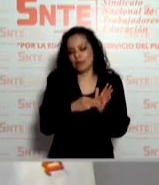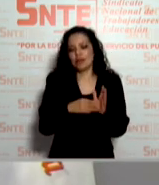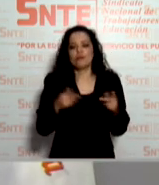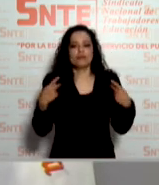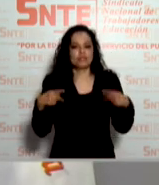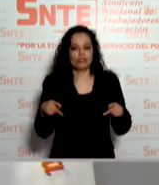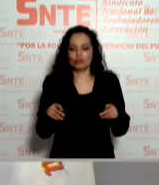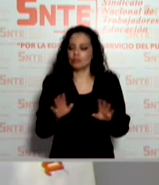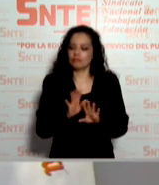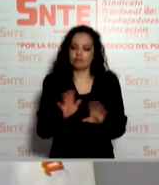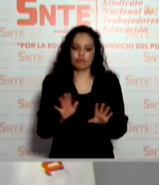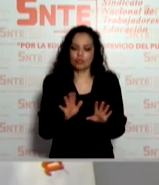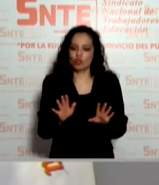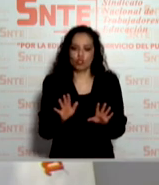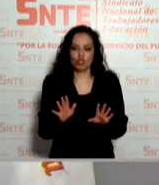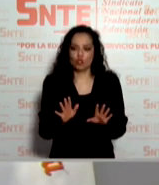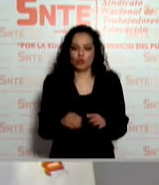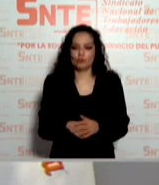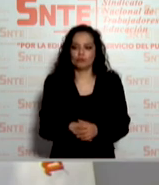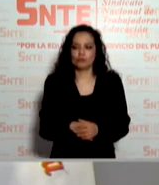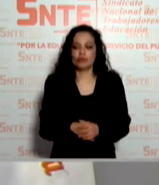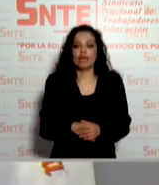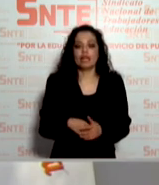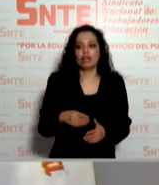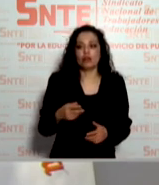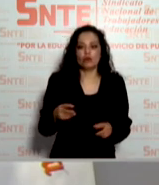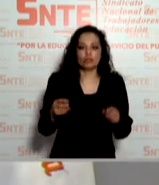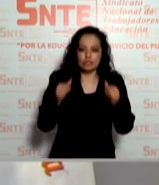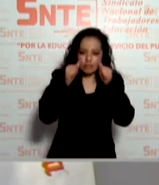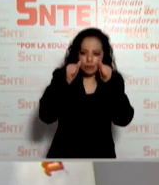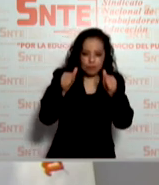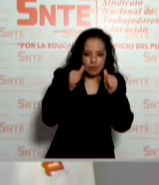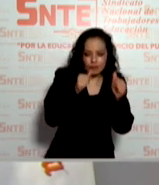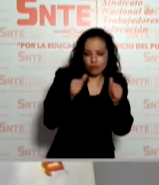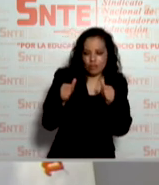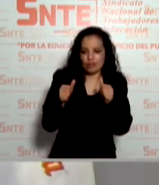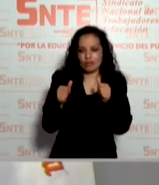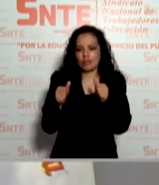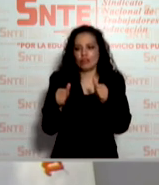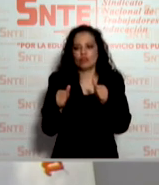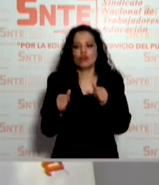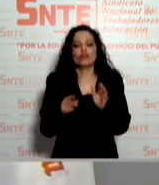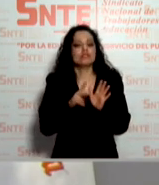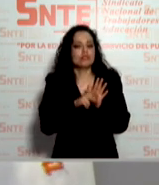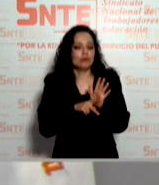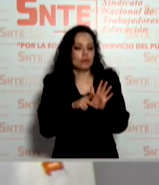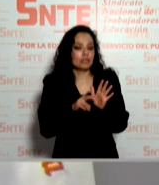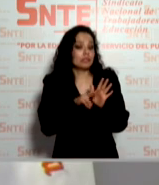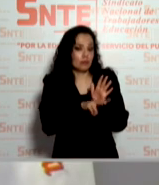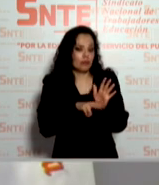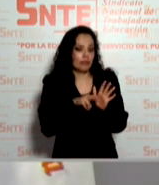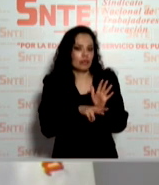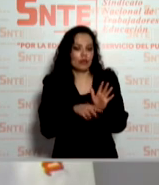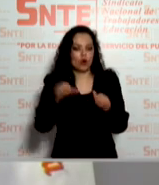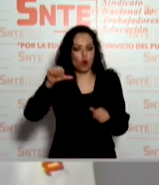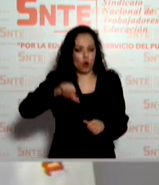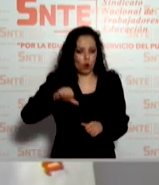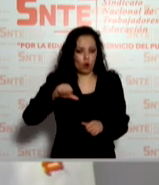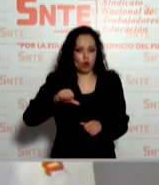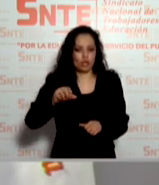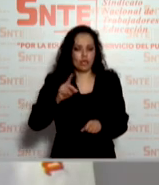de esta actividad, de este gran evento con que conmemoramos el Día Mundial de las y los